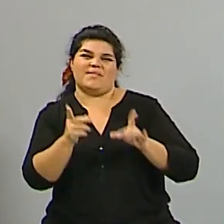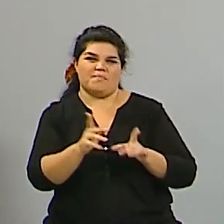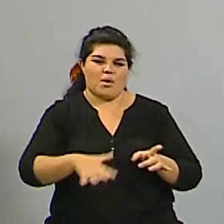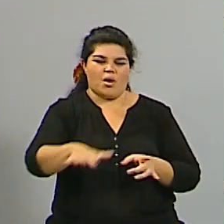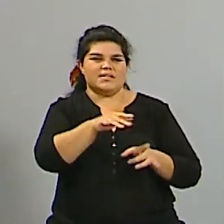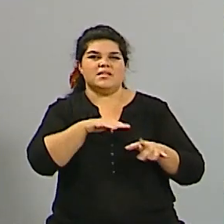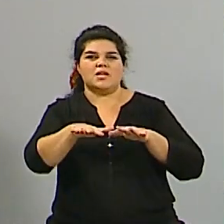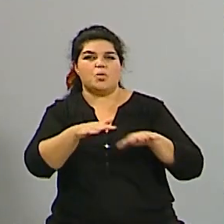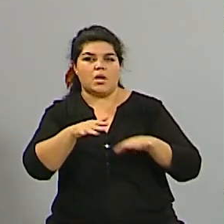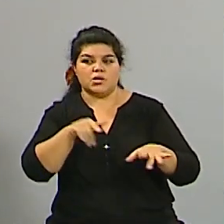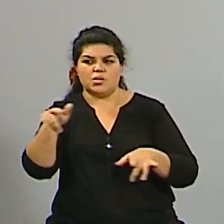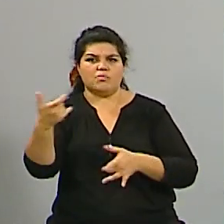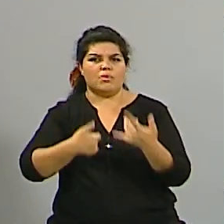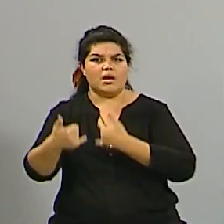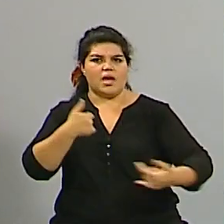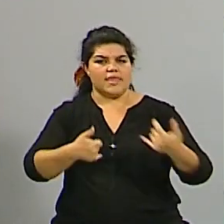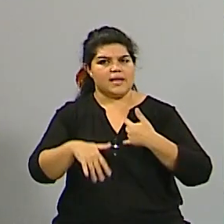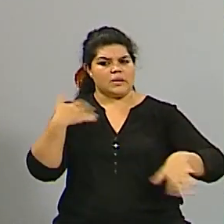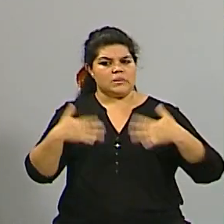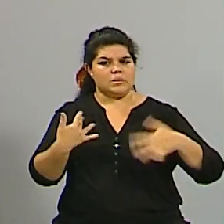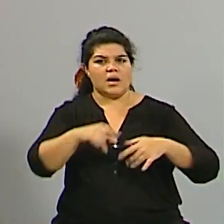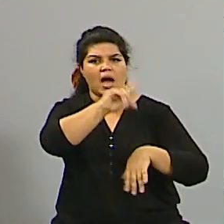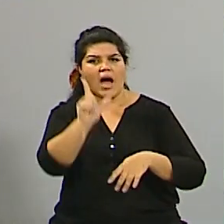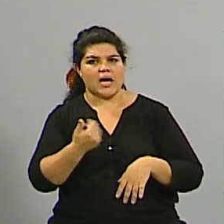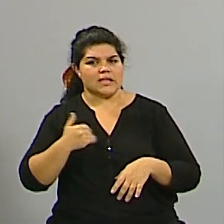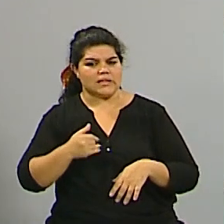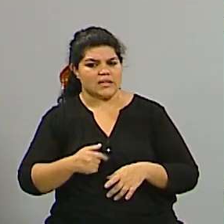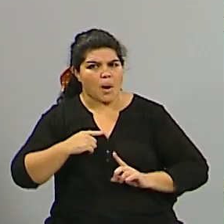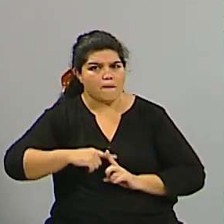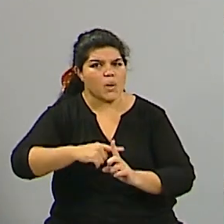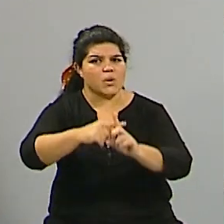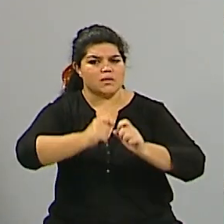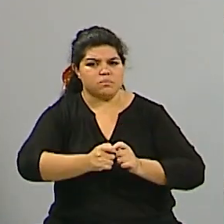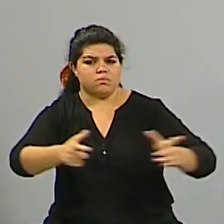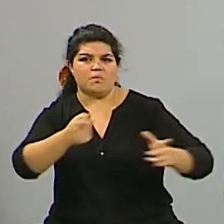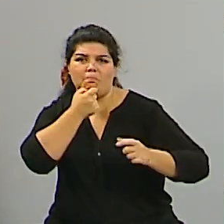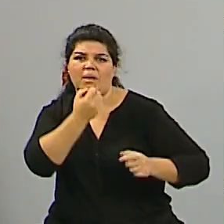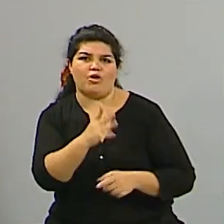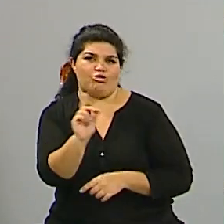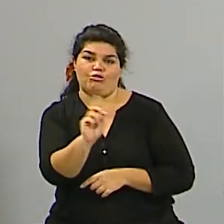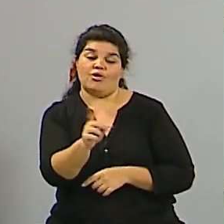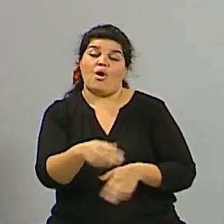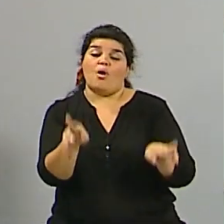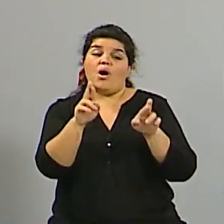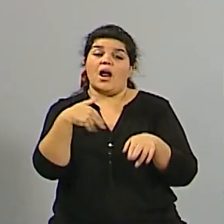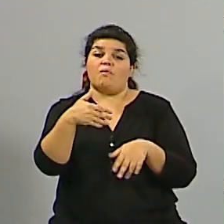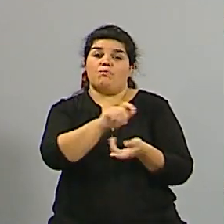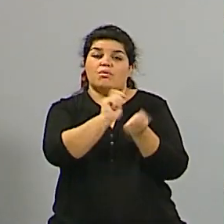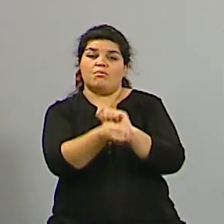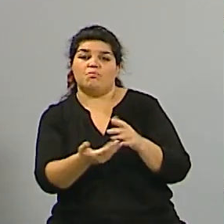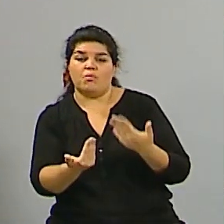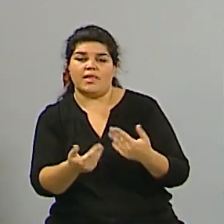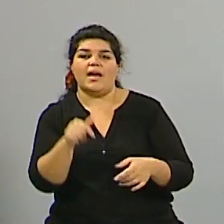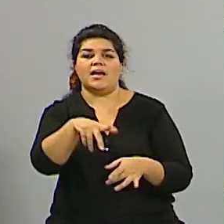uno concluye que es el actual que tiene Argentina no es el mejor. Ojalá cambien las cosas, ¿no? Porque la precarización laboral es uno de los